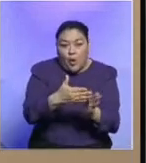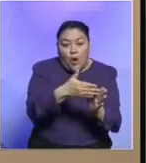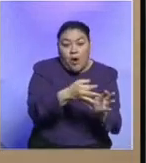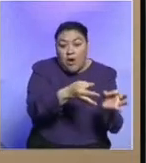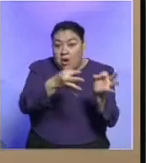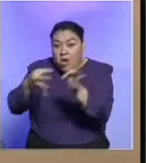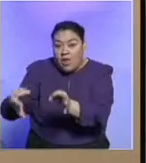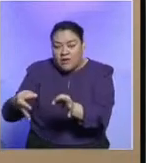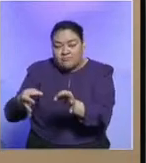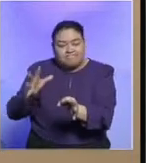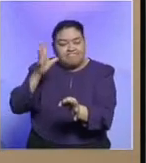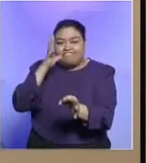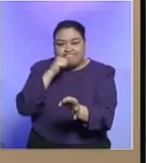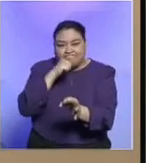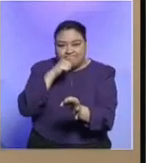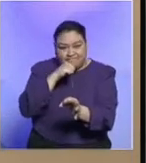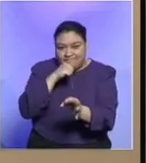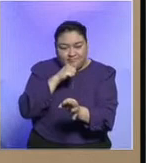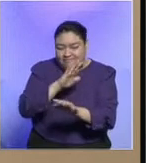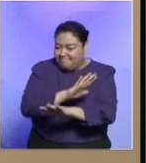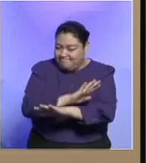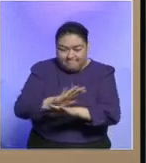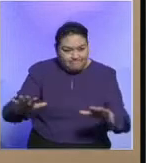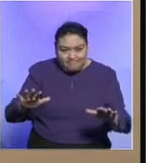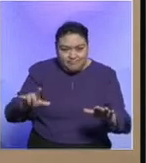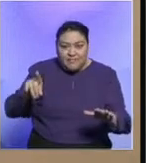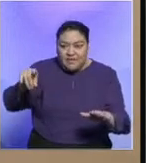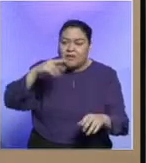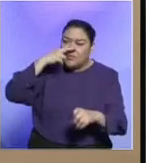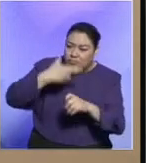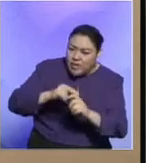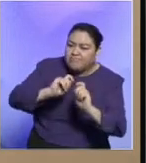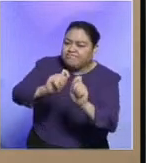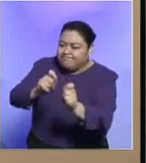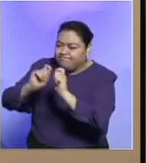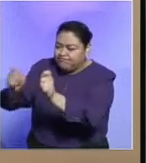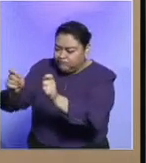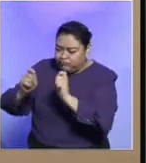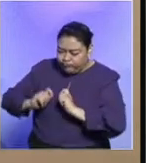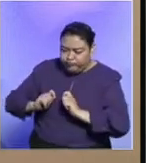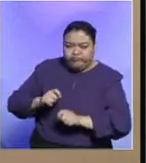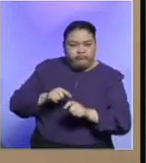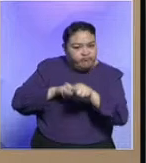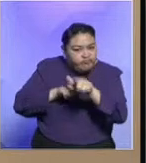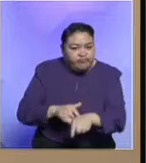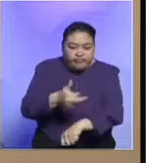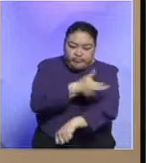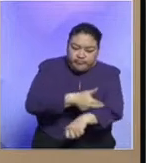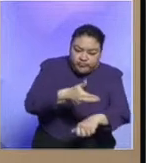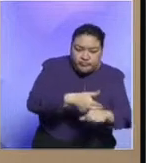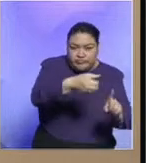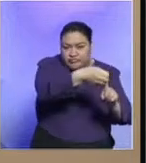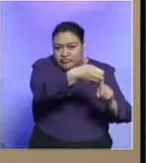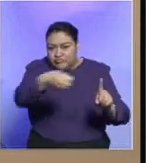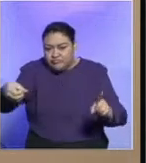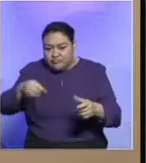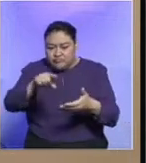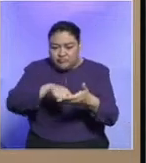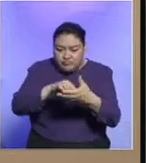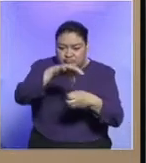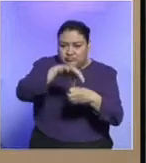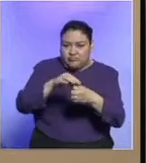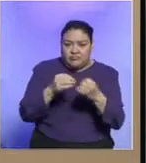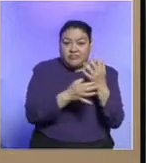temporalmente con las actividades relativas a su función esencial de organizar las elecciones en